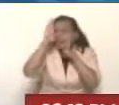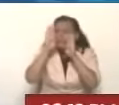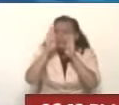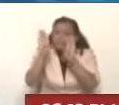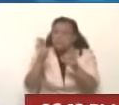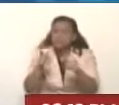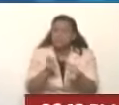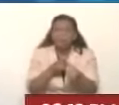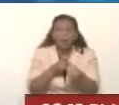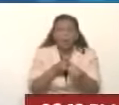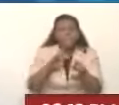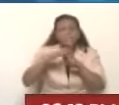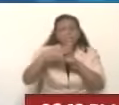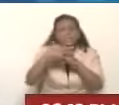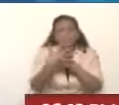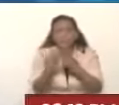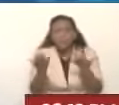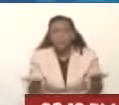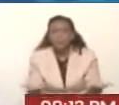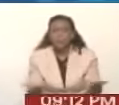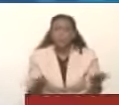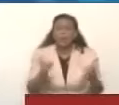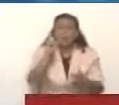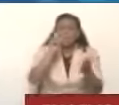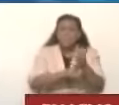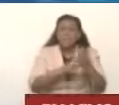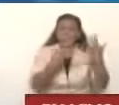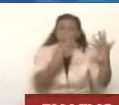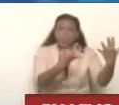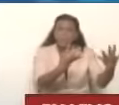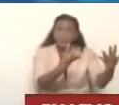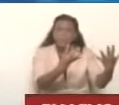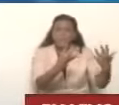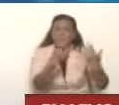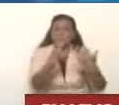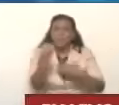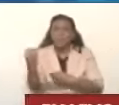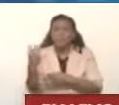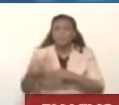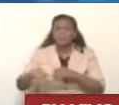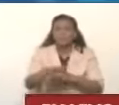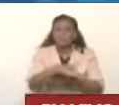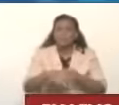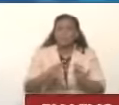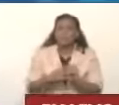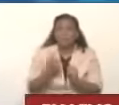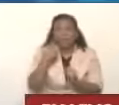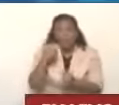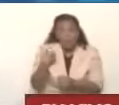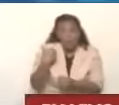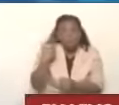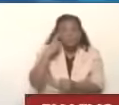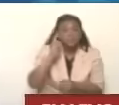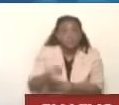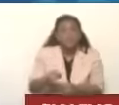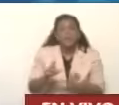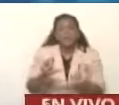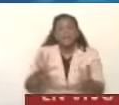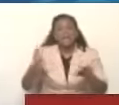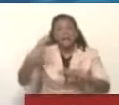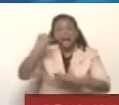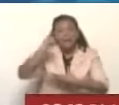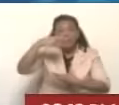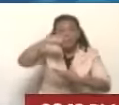de en 3.928 despliegues que ya se han realizado. Y a propósito de eso, presidente, se